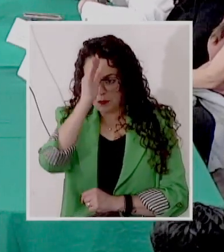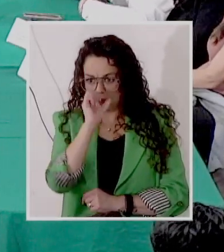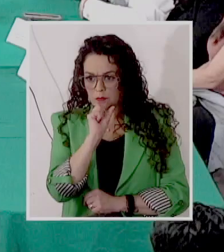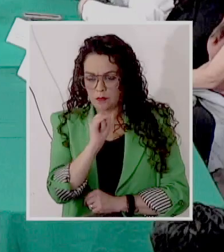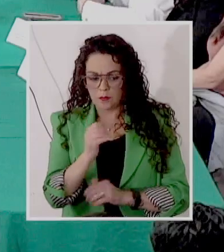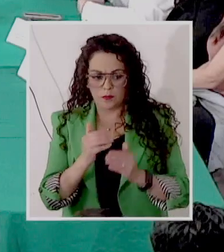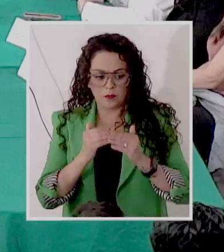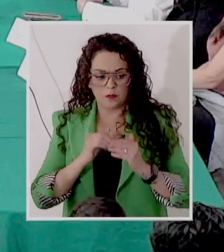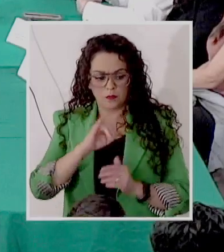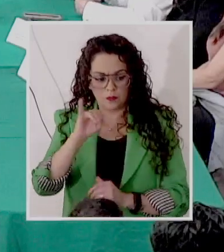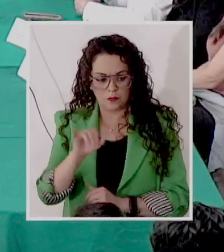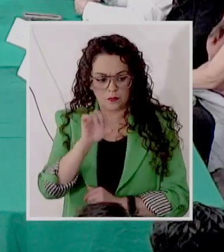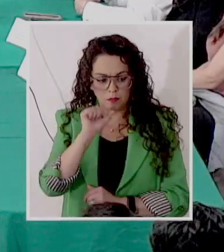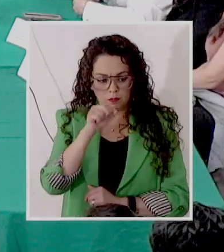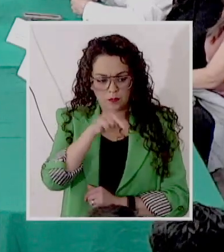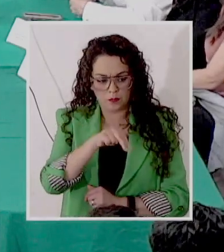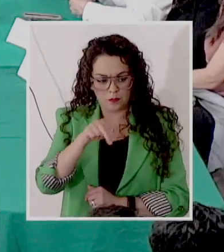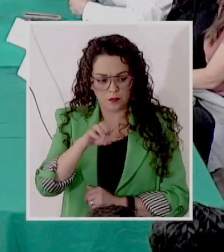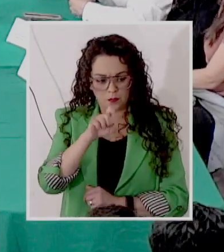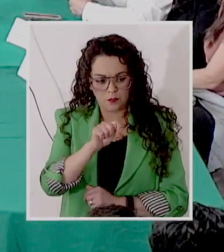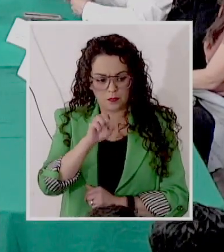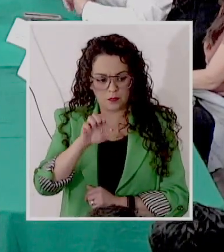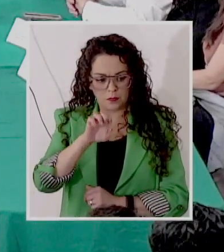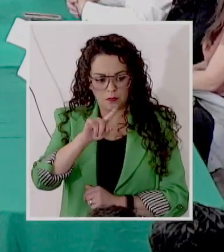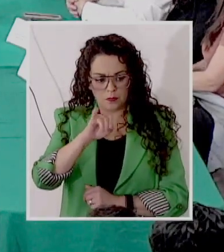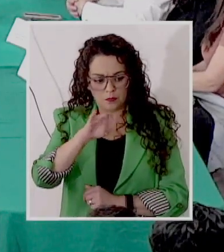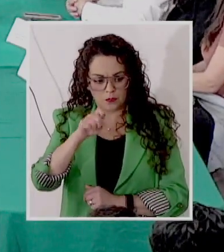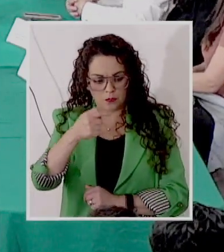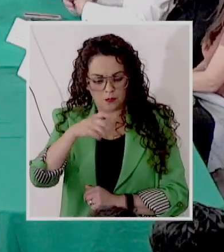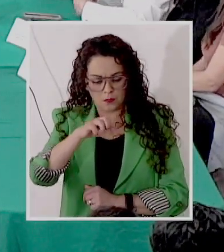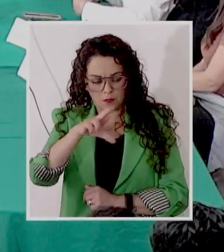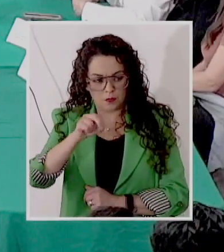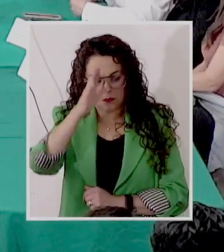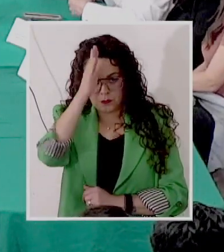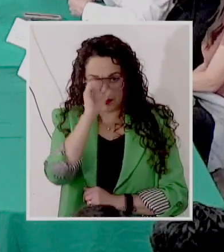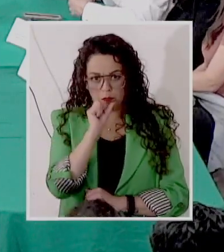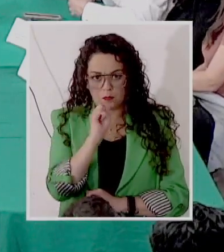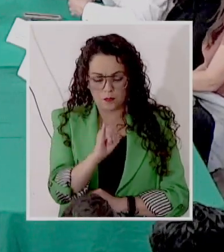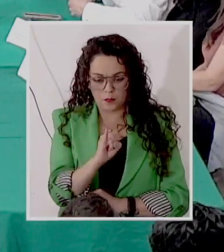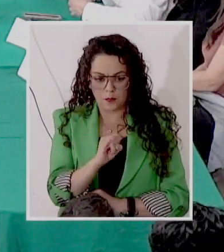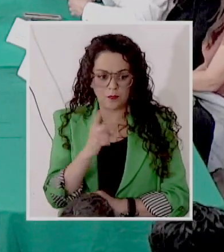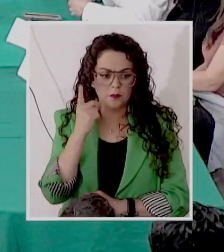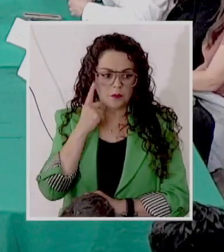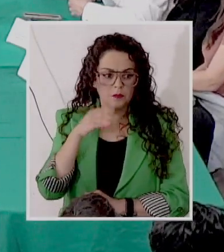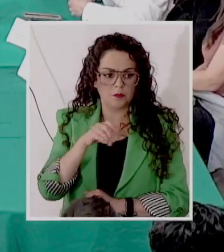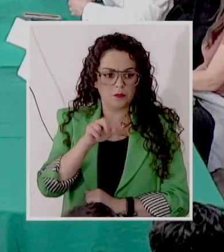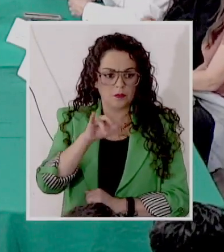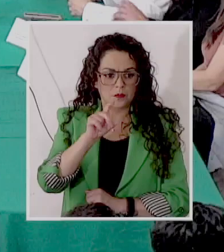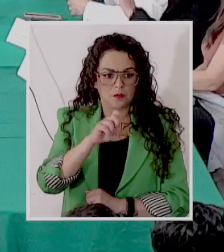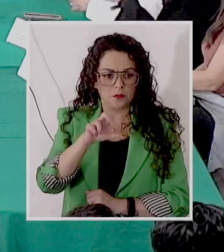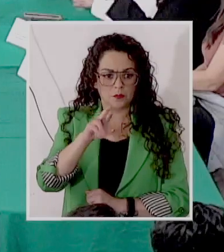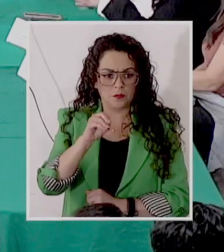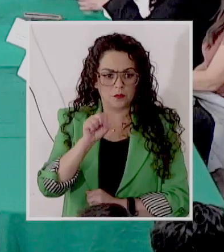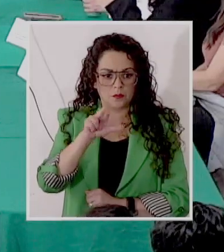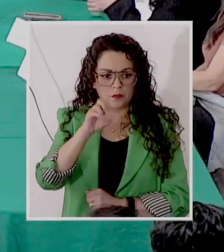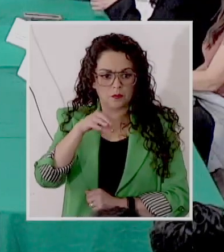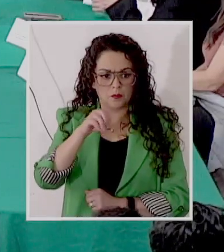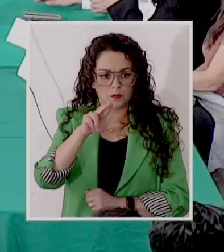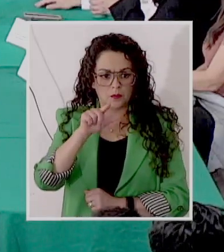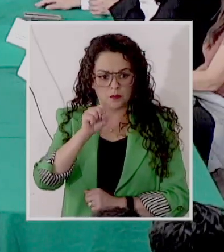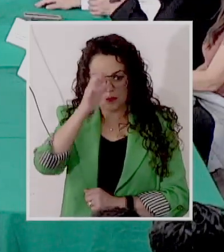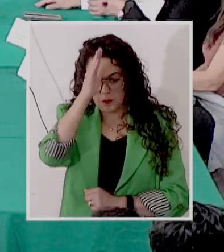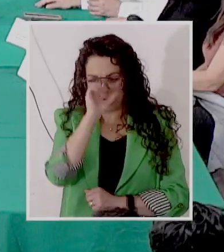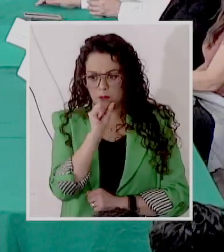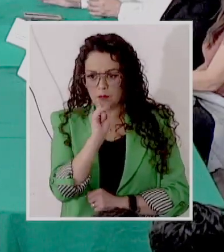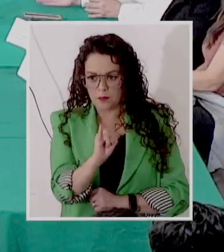Diputada Janet Elizabeth Guerrero Maya. Janet Guerrero, a favor. Diputada María del Rosario Morales.